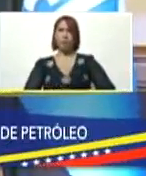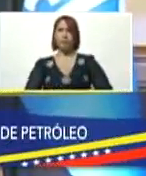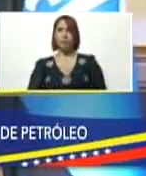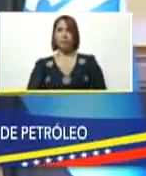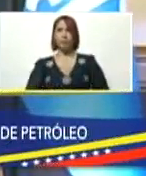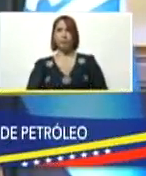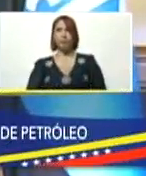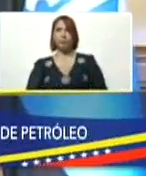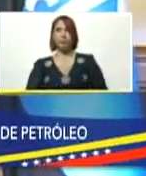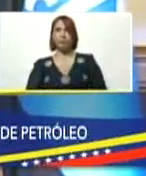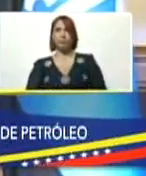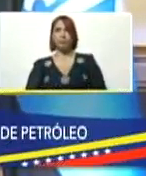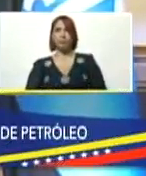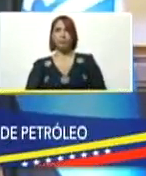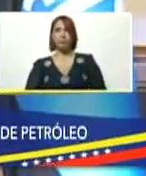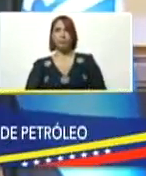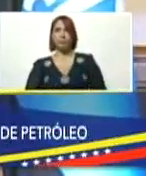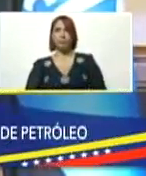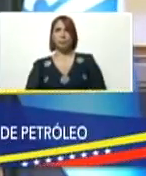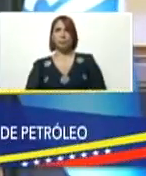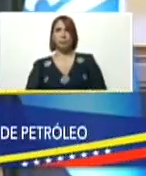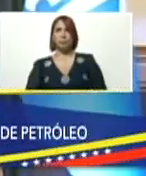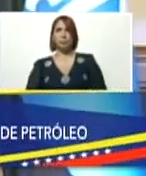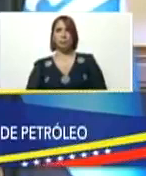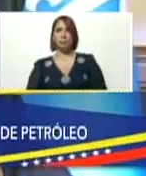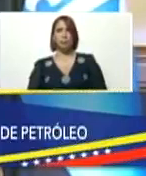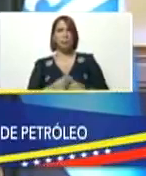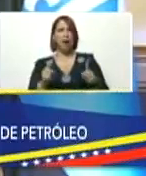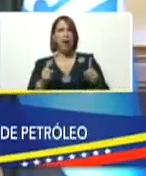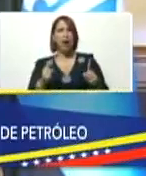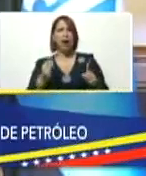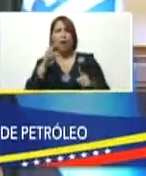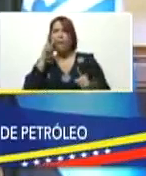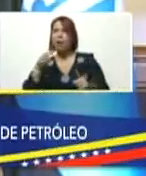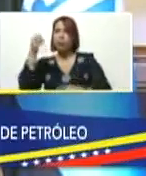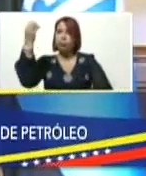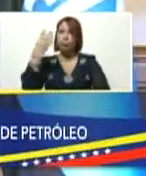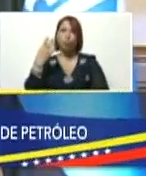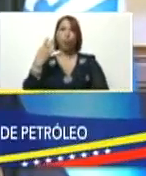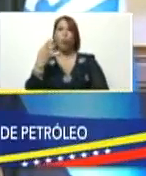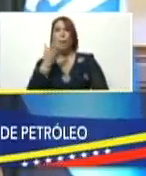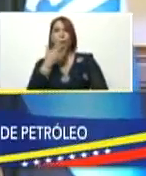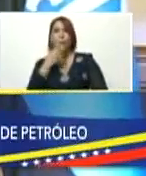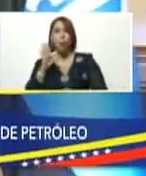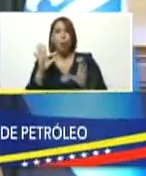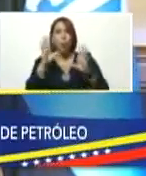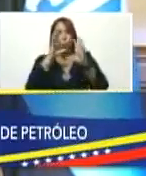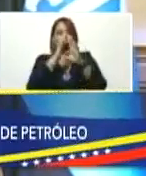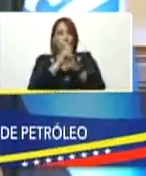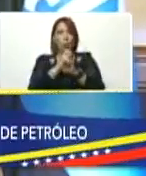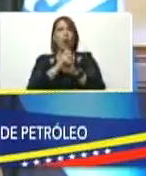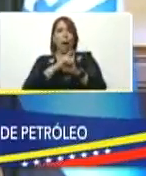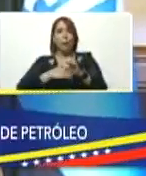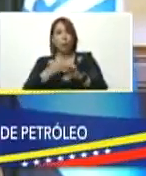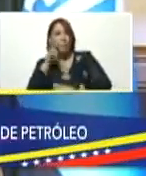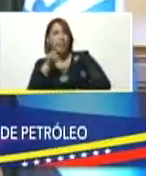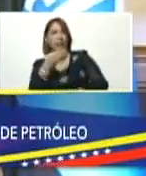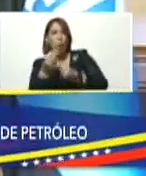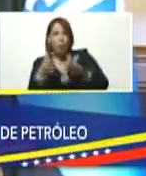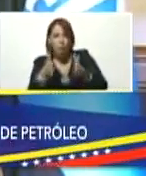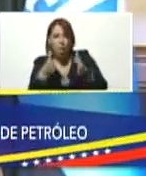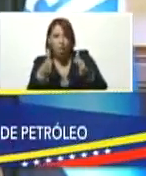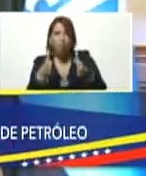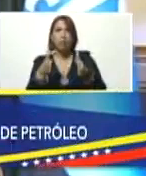en el momento para prender una luz en la oscuridad, para plantear el camino